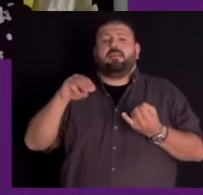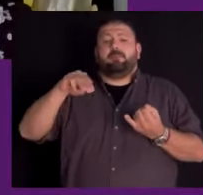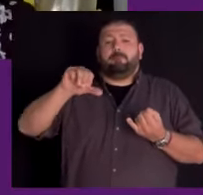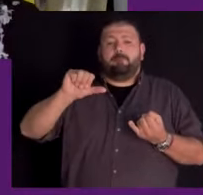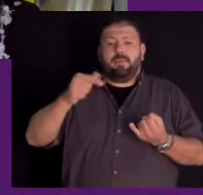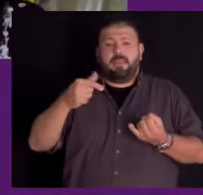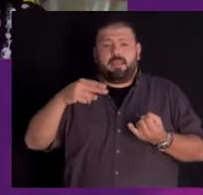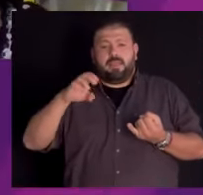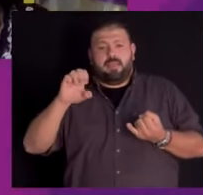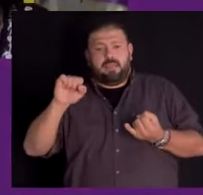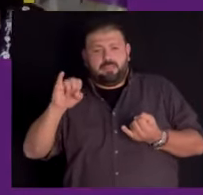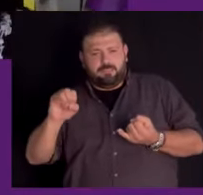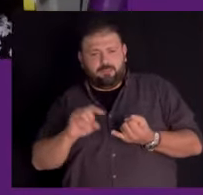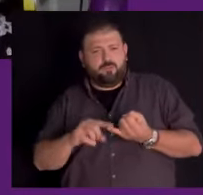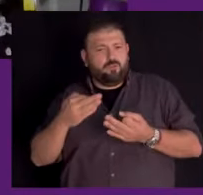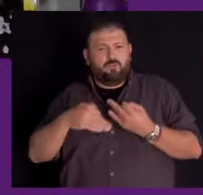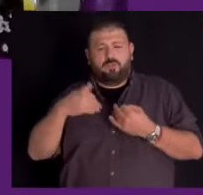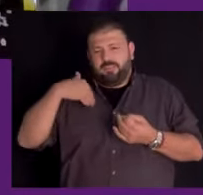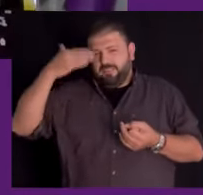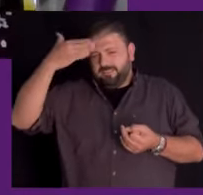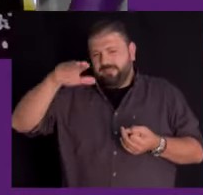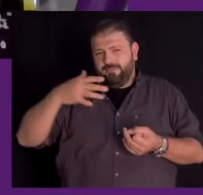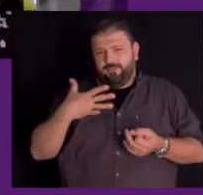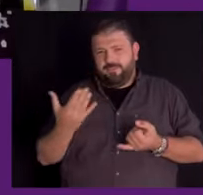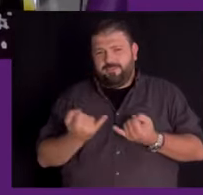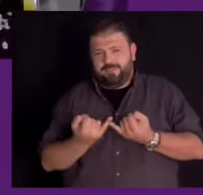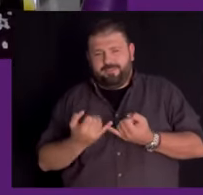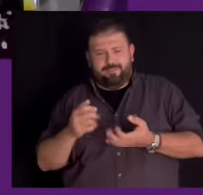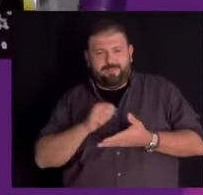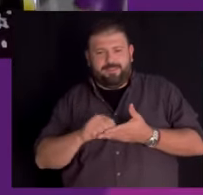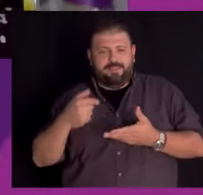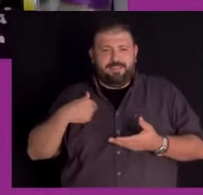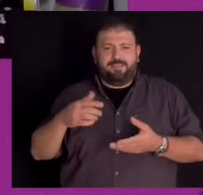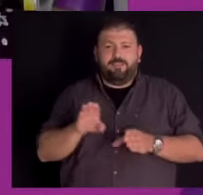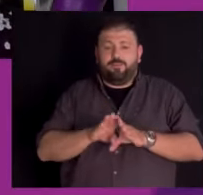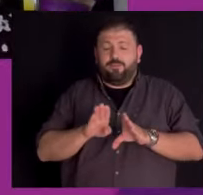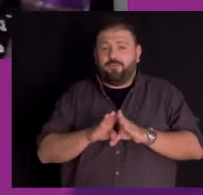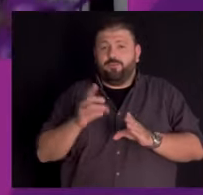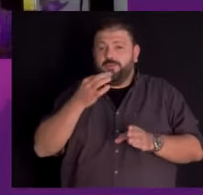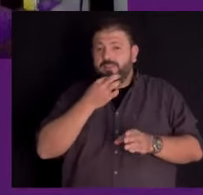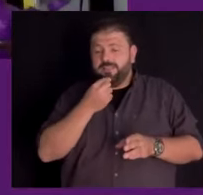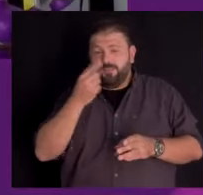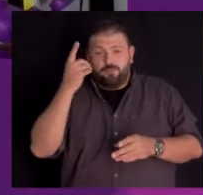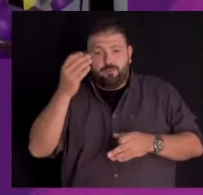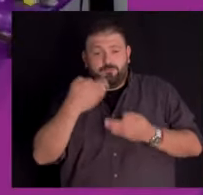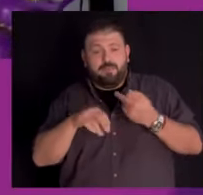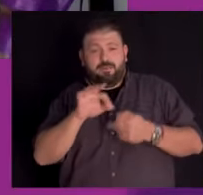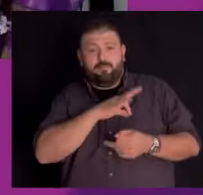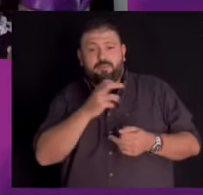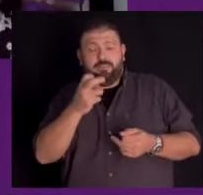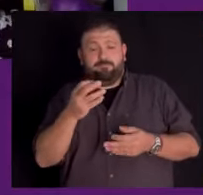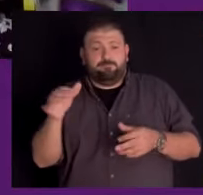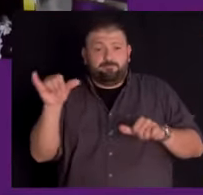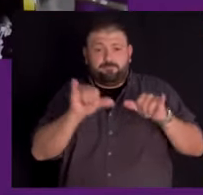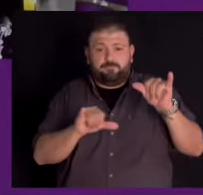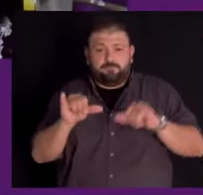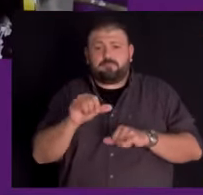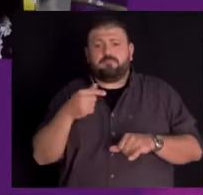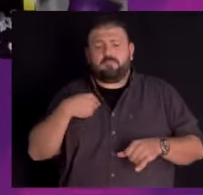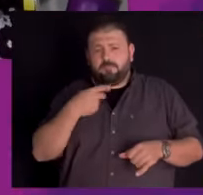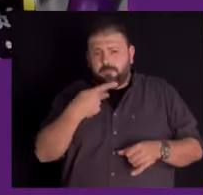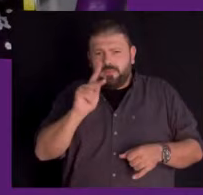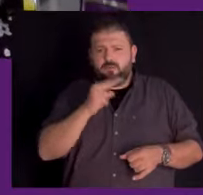que yo tengo mi cartita al Niño Dios y yo quiero que nos puedan ampliar bastante de estos componentes, pero queremos